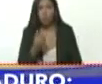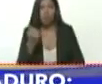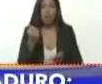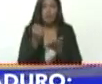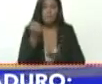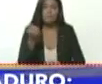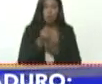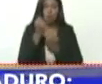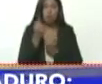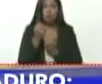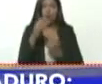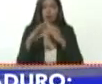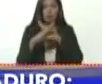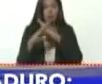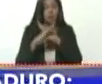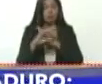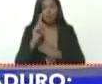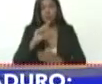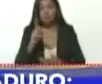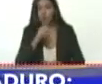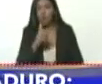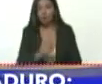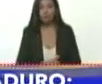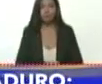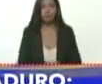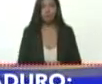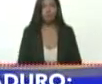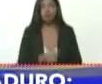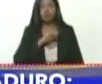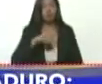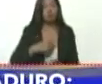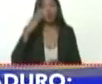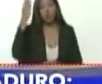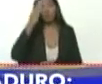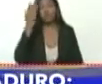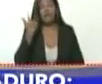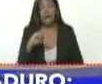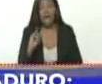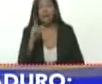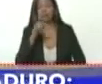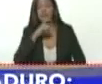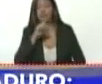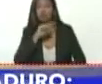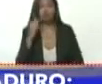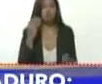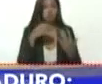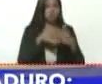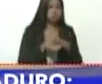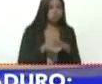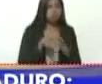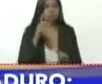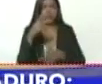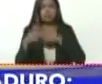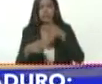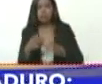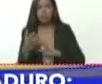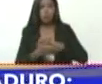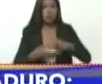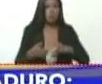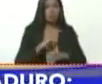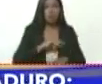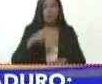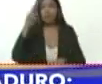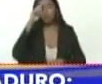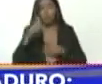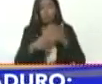en lugar de sanciones. Somos conscientes de las dificultades por las que atravesamos. Y esta es la razón